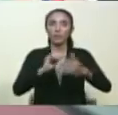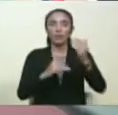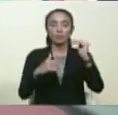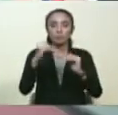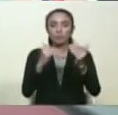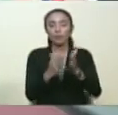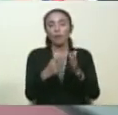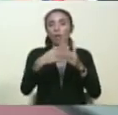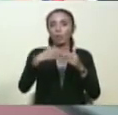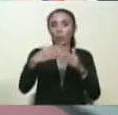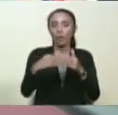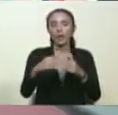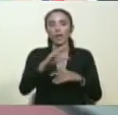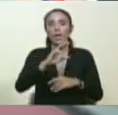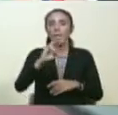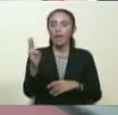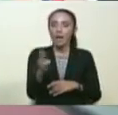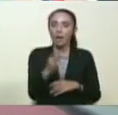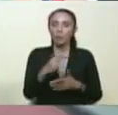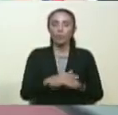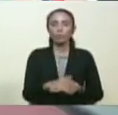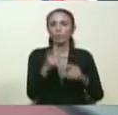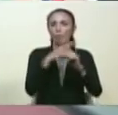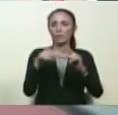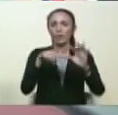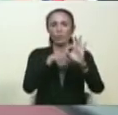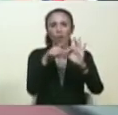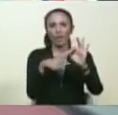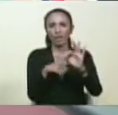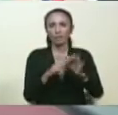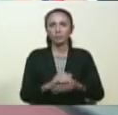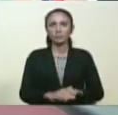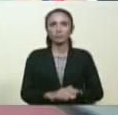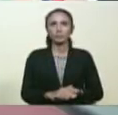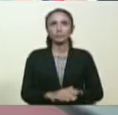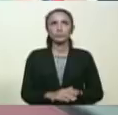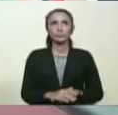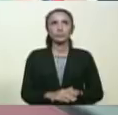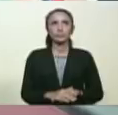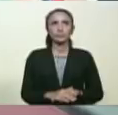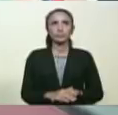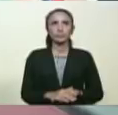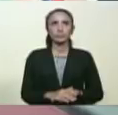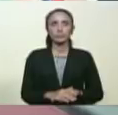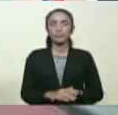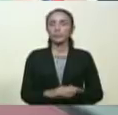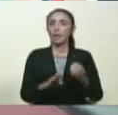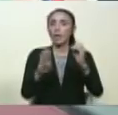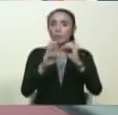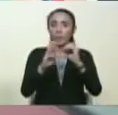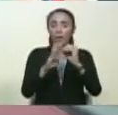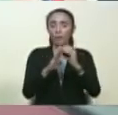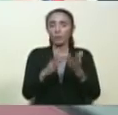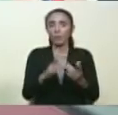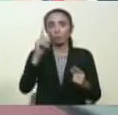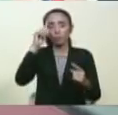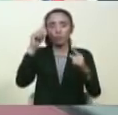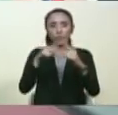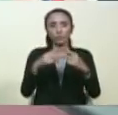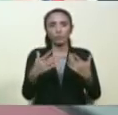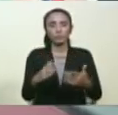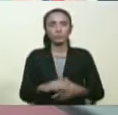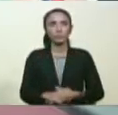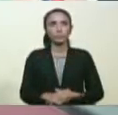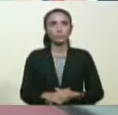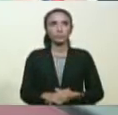a dólares, euros, rublos y yuanes. En Petro ya hemos logrado cerrar al día de